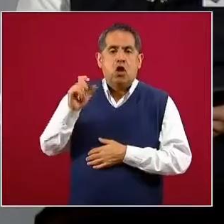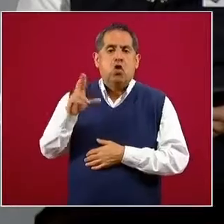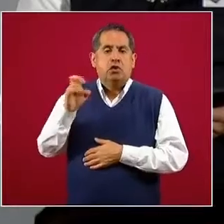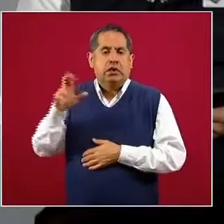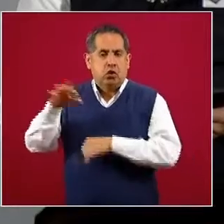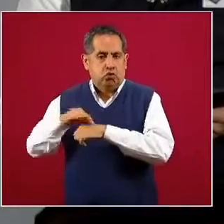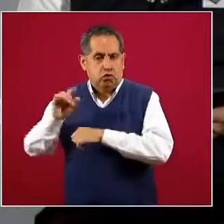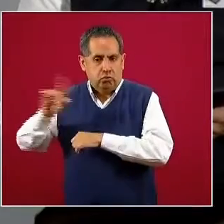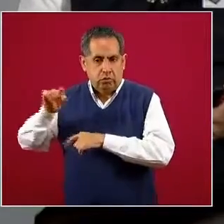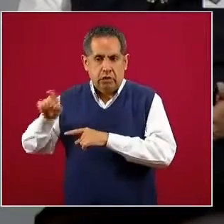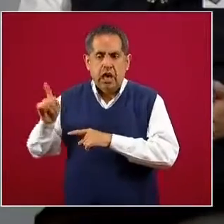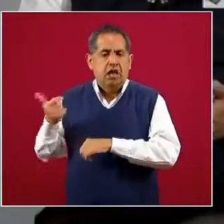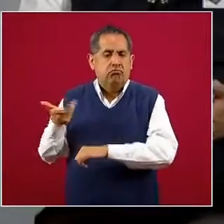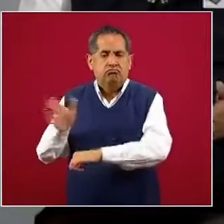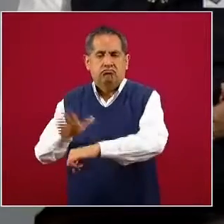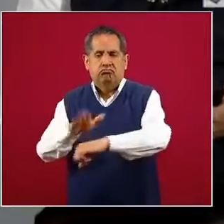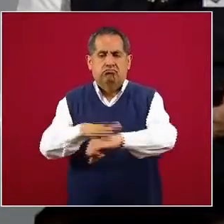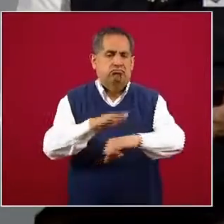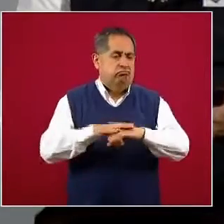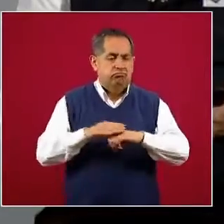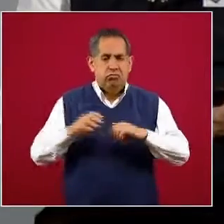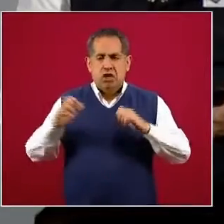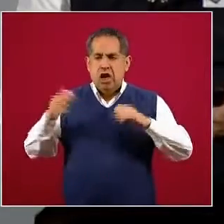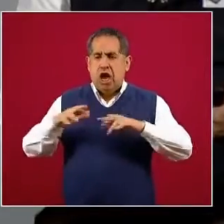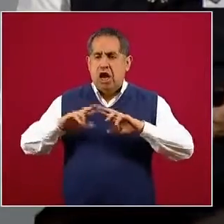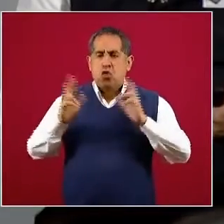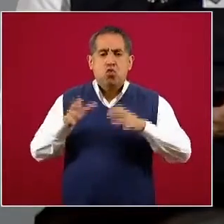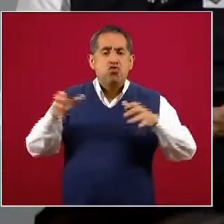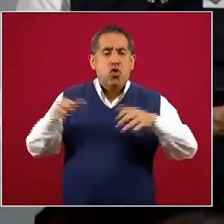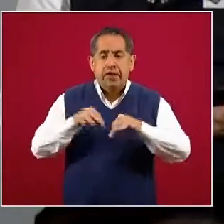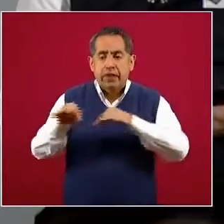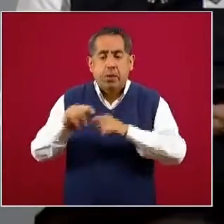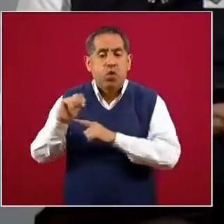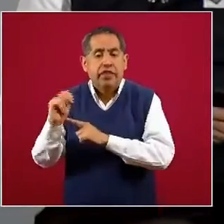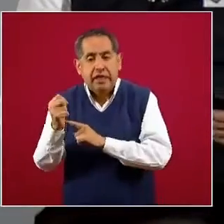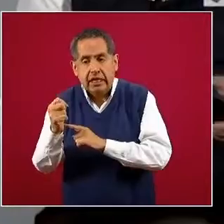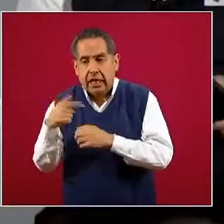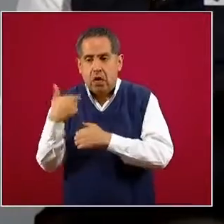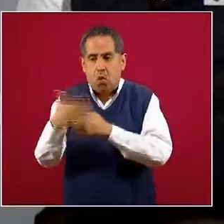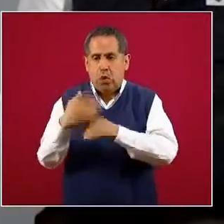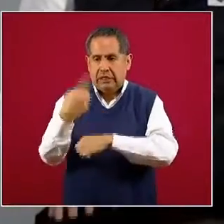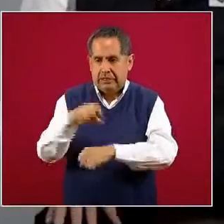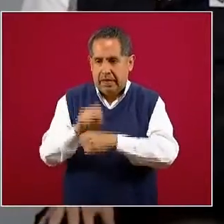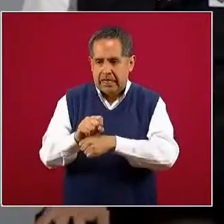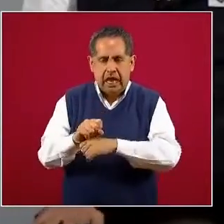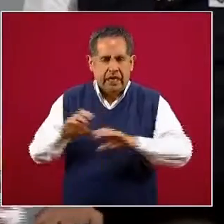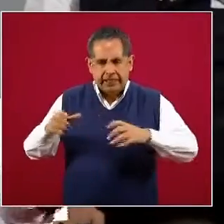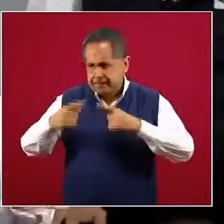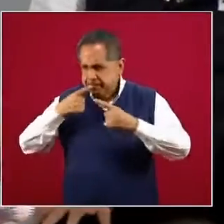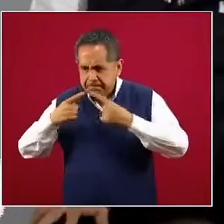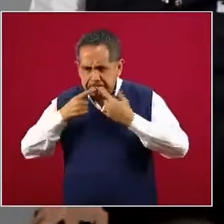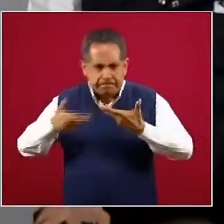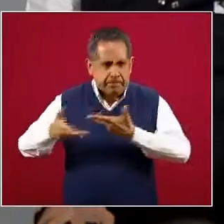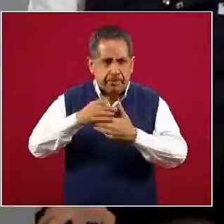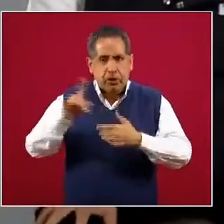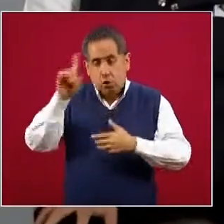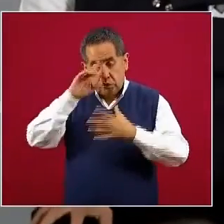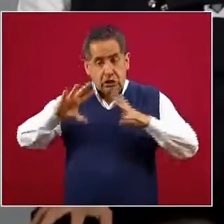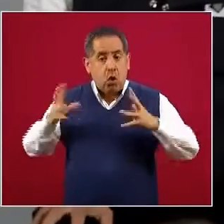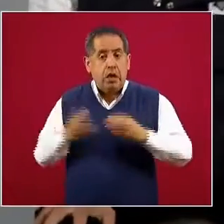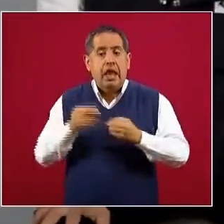también buena comunicación con otras autoridades. Conciliamos recientemente todos los trámites de obra para poderlo hacer